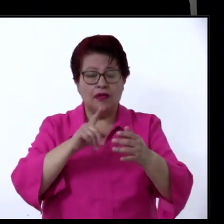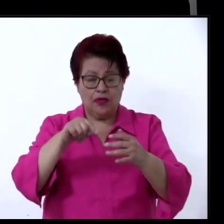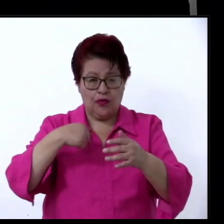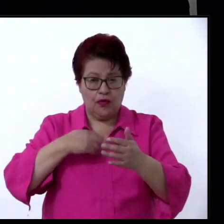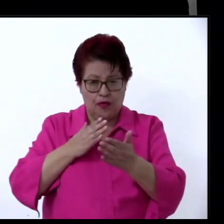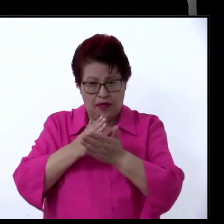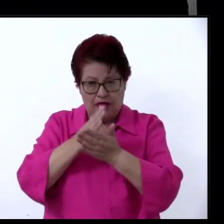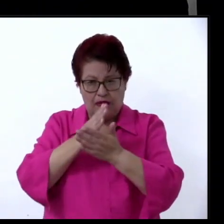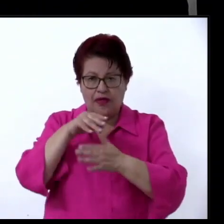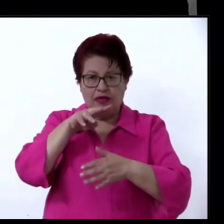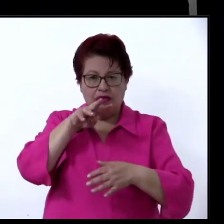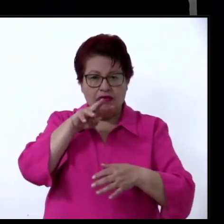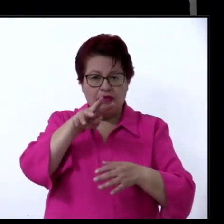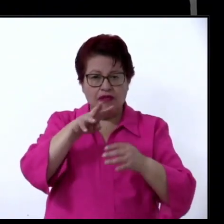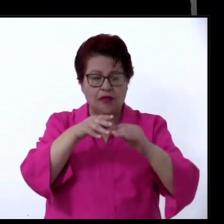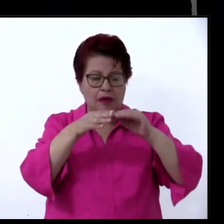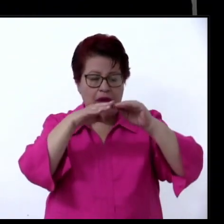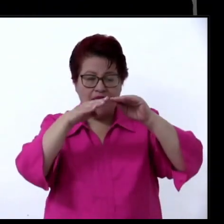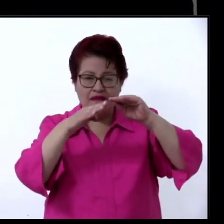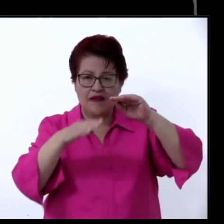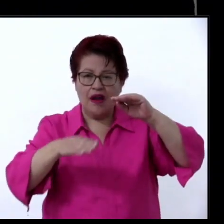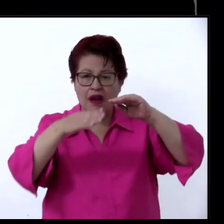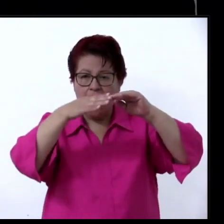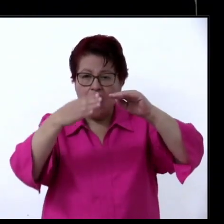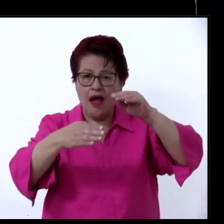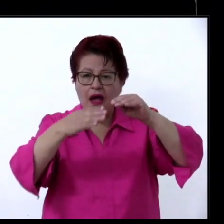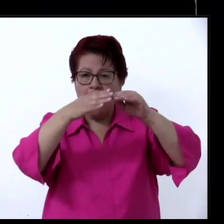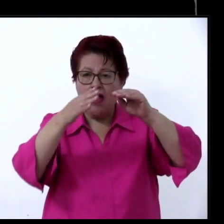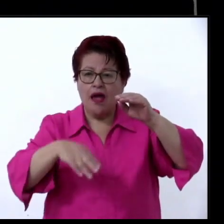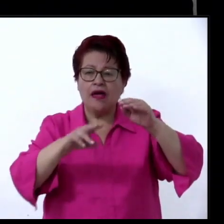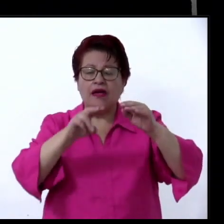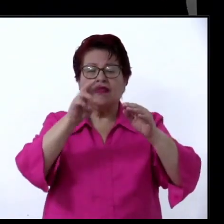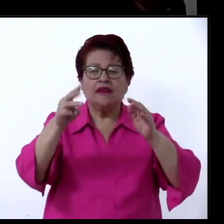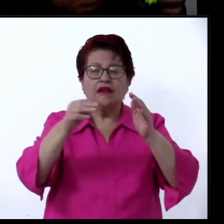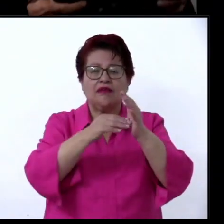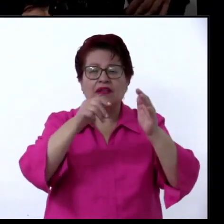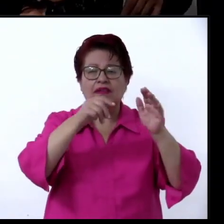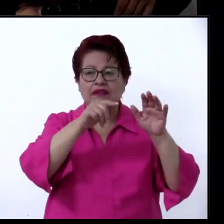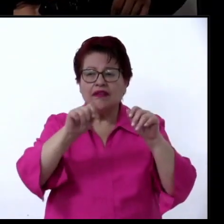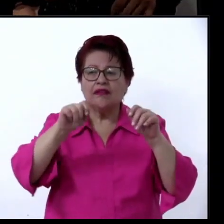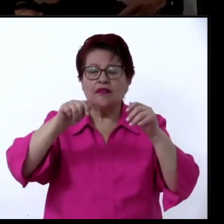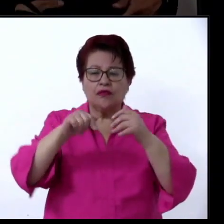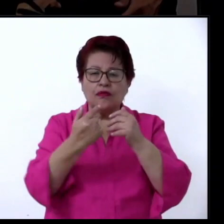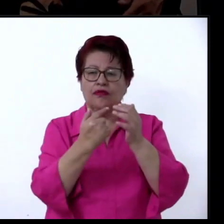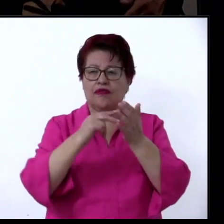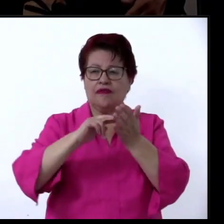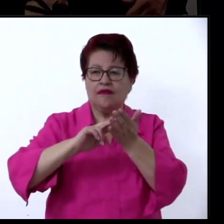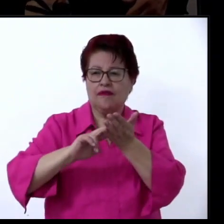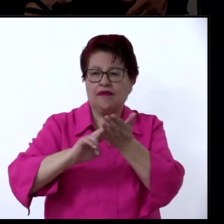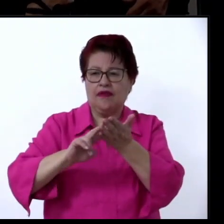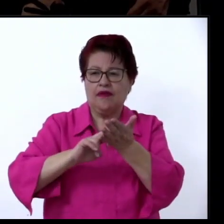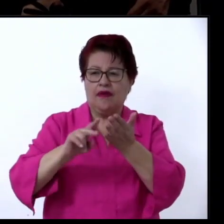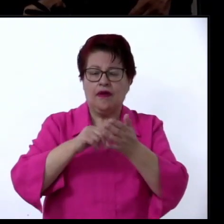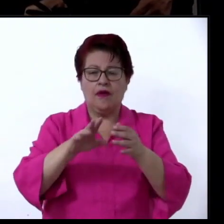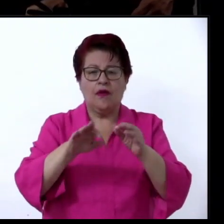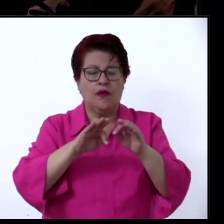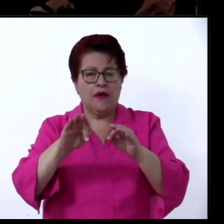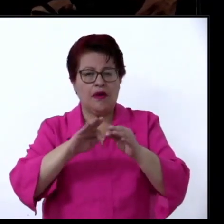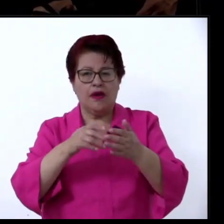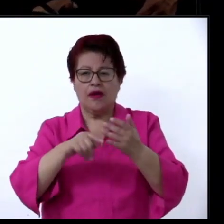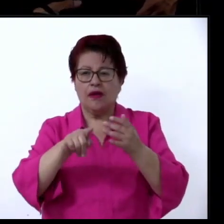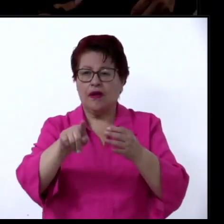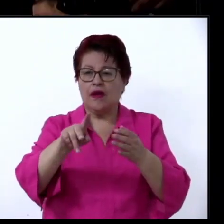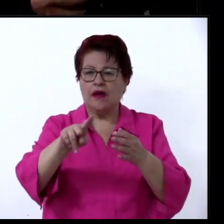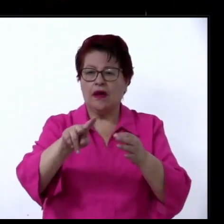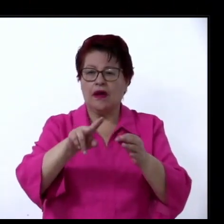en más de 19 barrancas. Se han generado más de 3.712 empleos verdes. Las áreas que